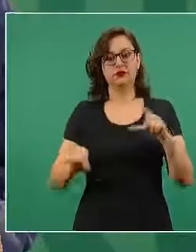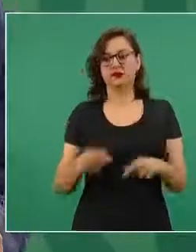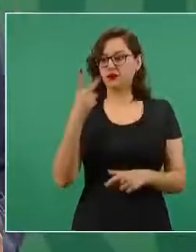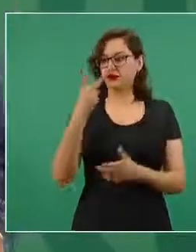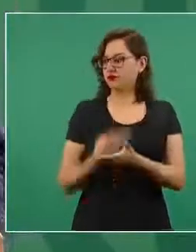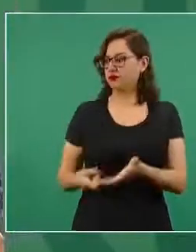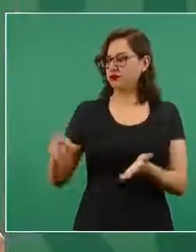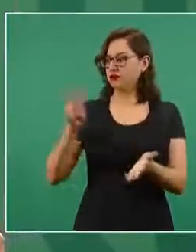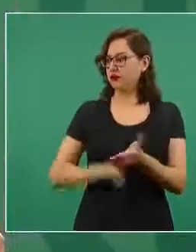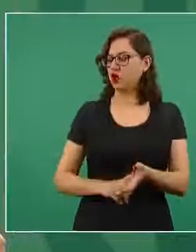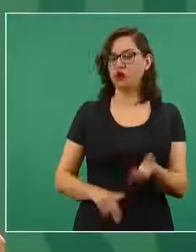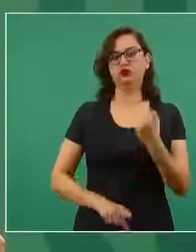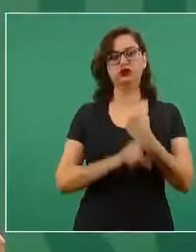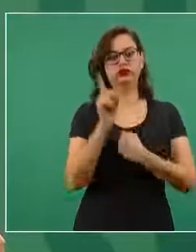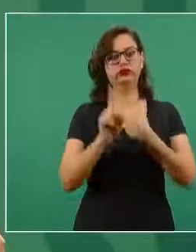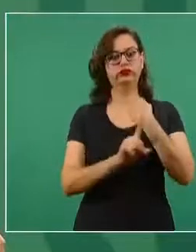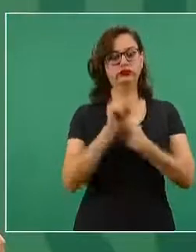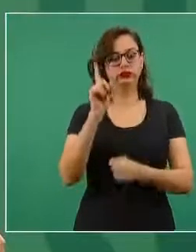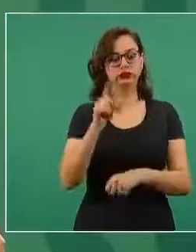dos cosas.